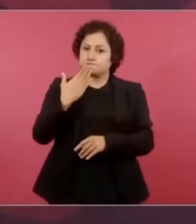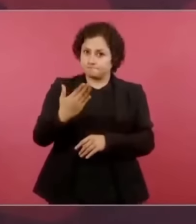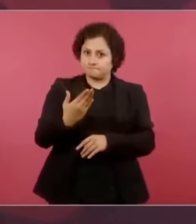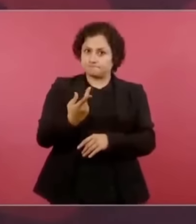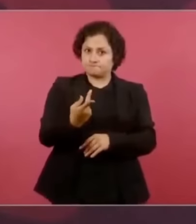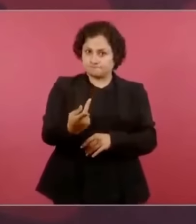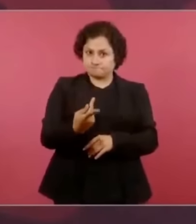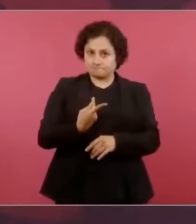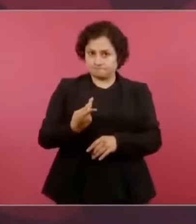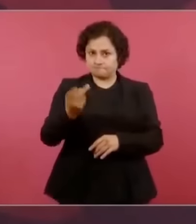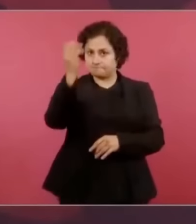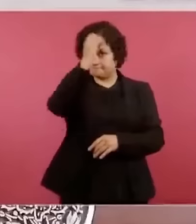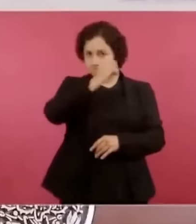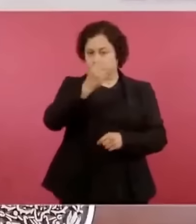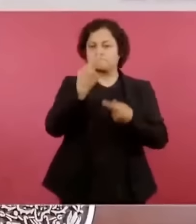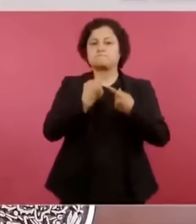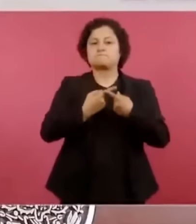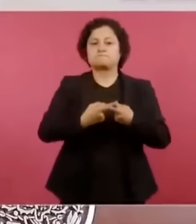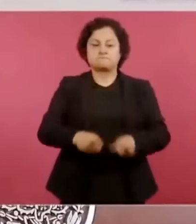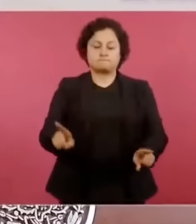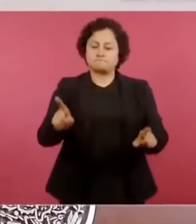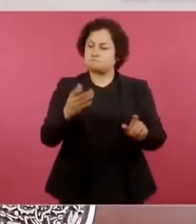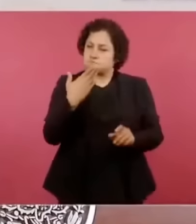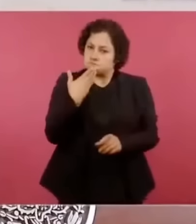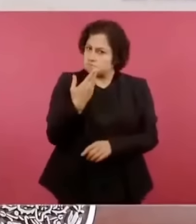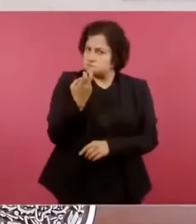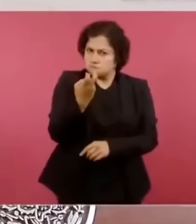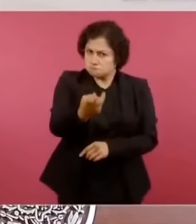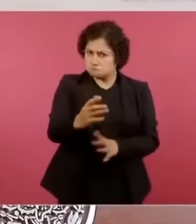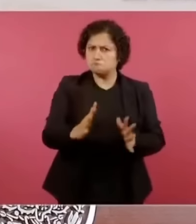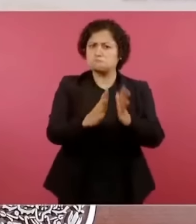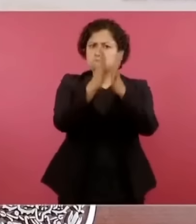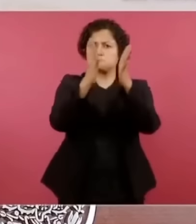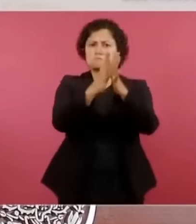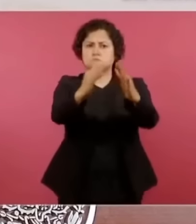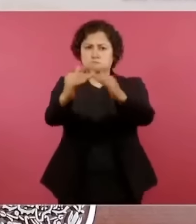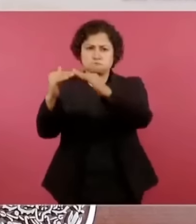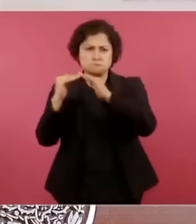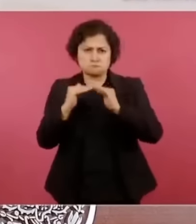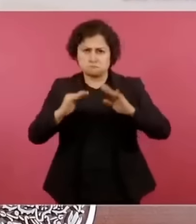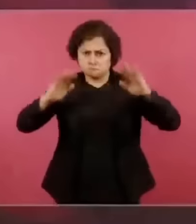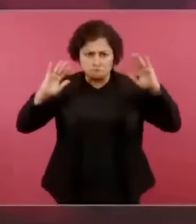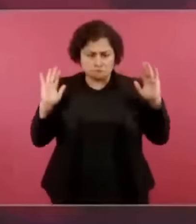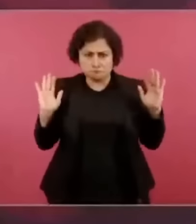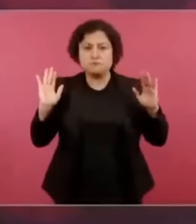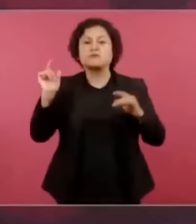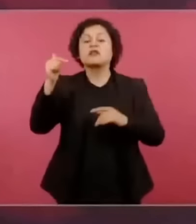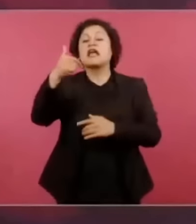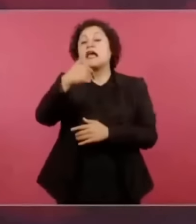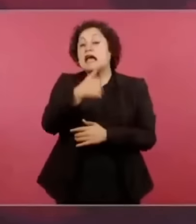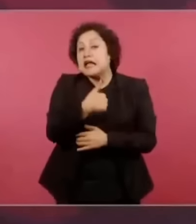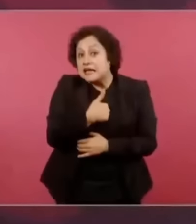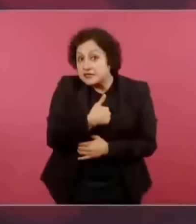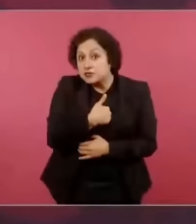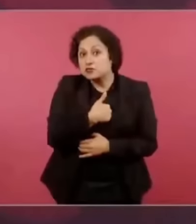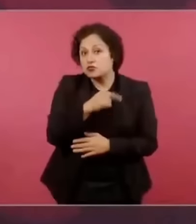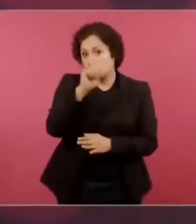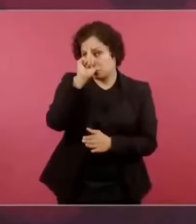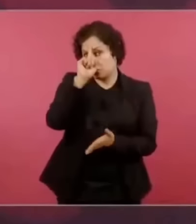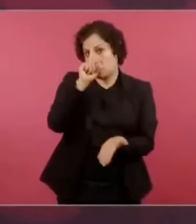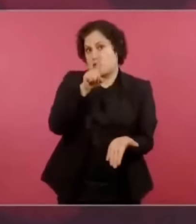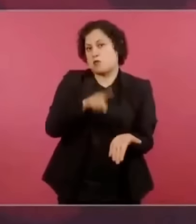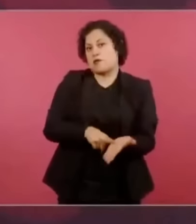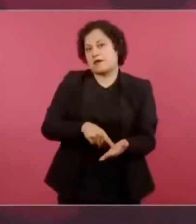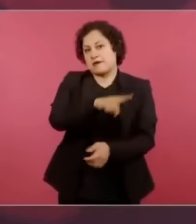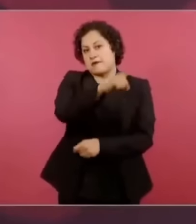es la democracia. Yo considero que Sonora tiene un extraordinario,